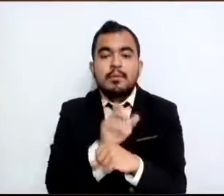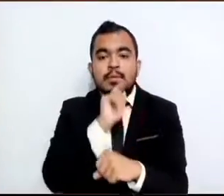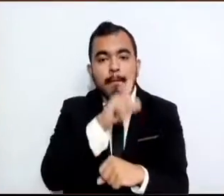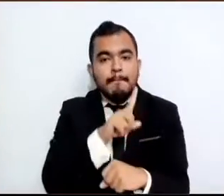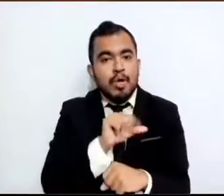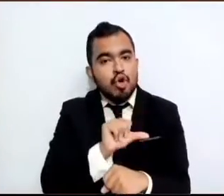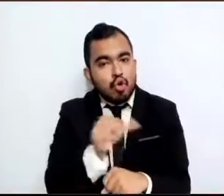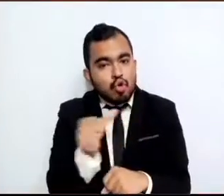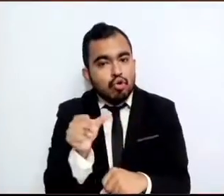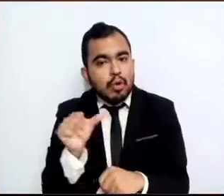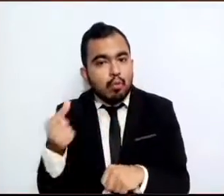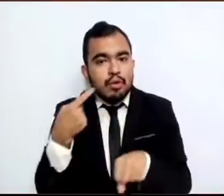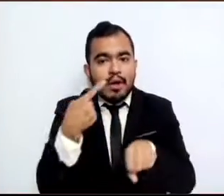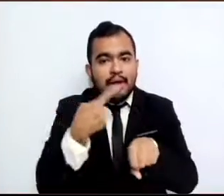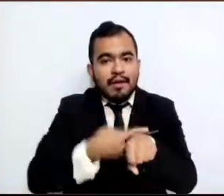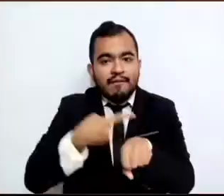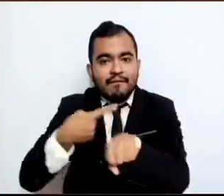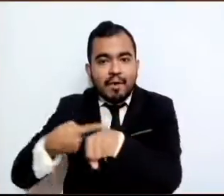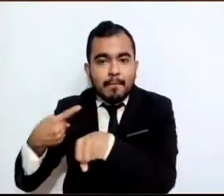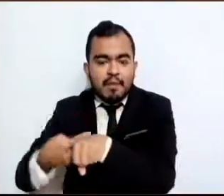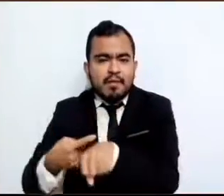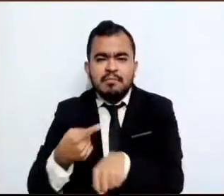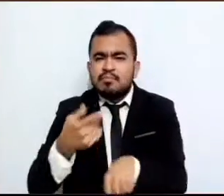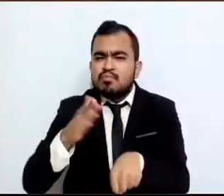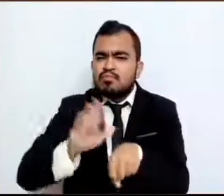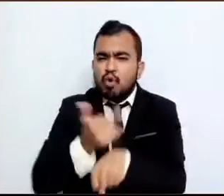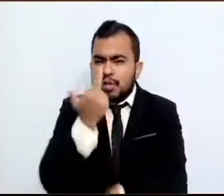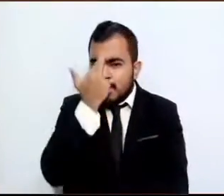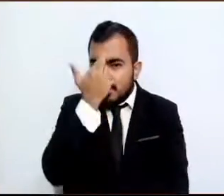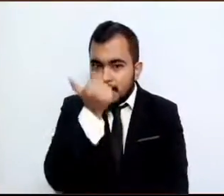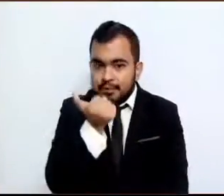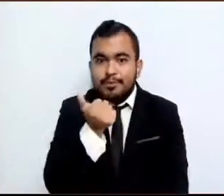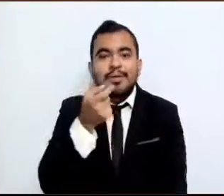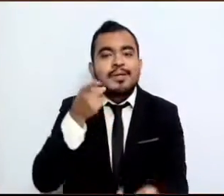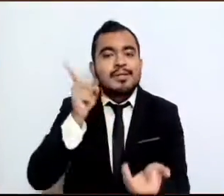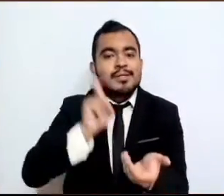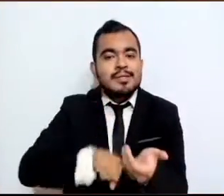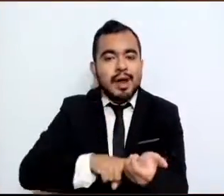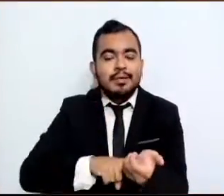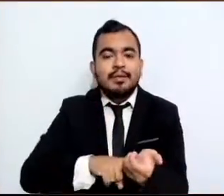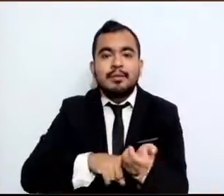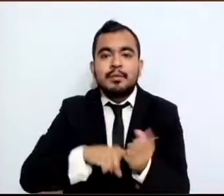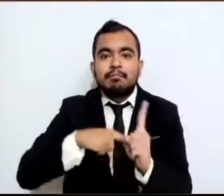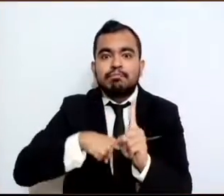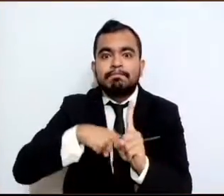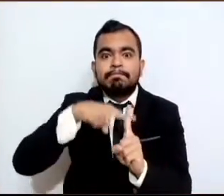son producto de la contaminación, del cambio climático,